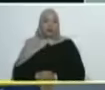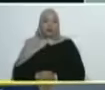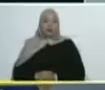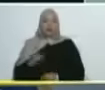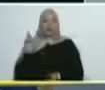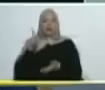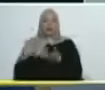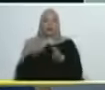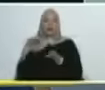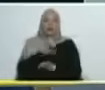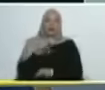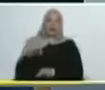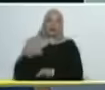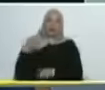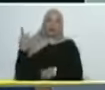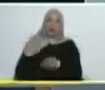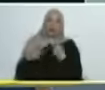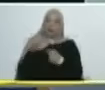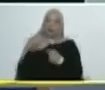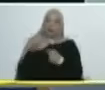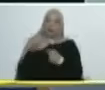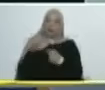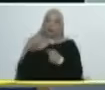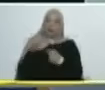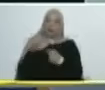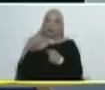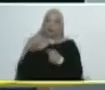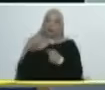no solo de las novelas, sino ahora de la historia.